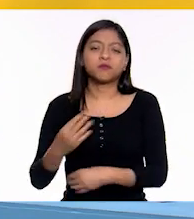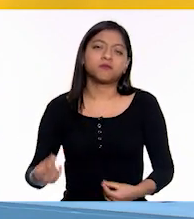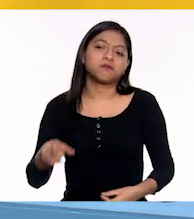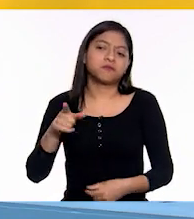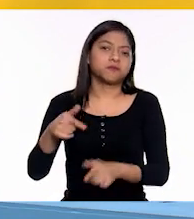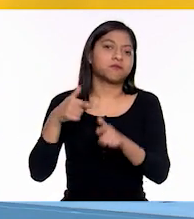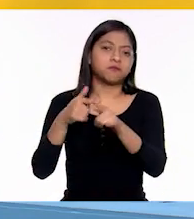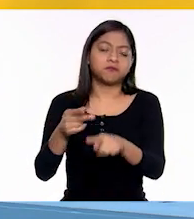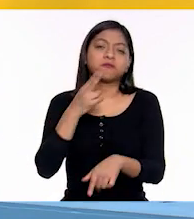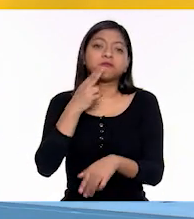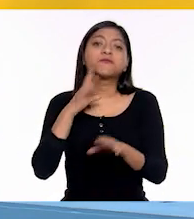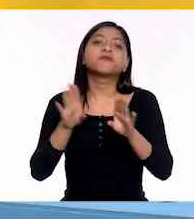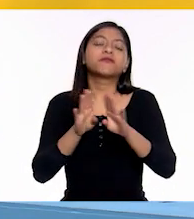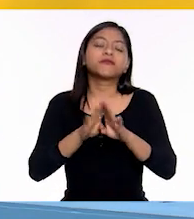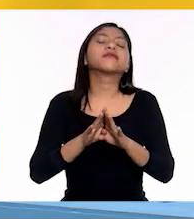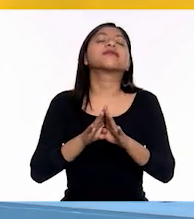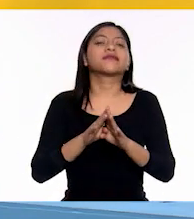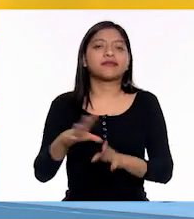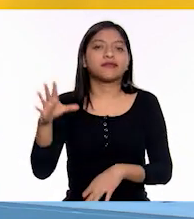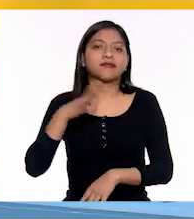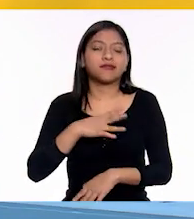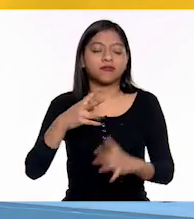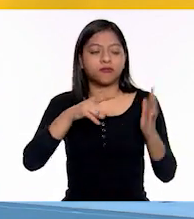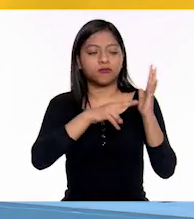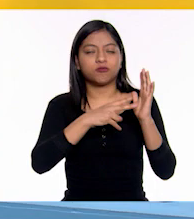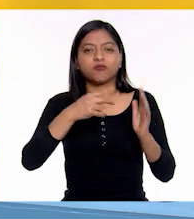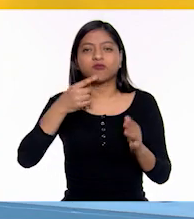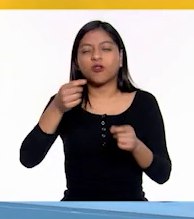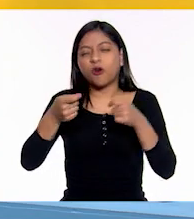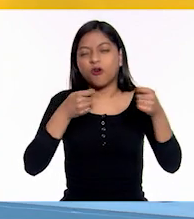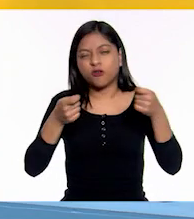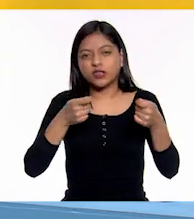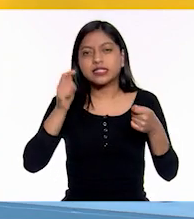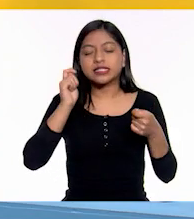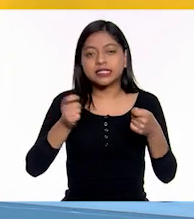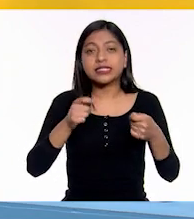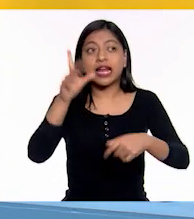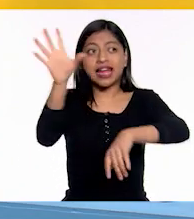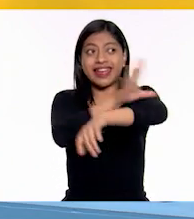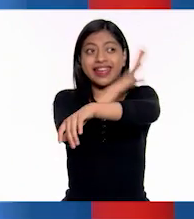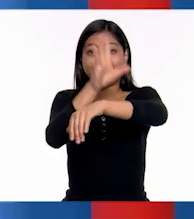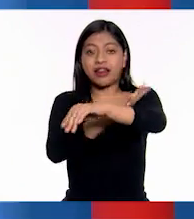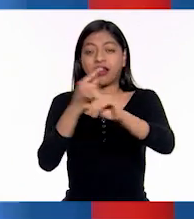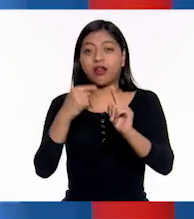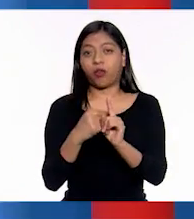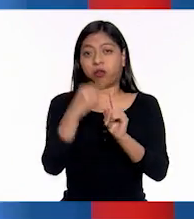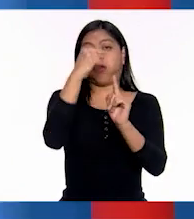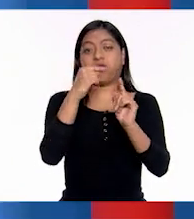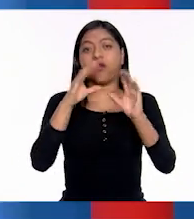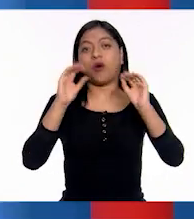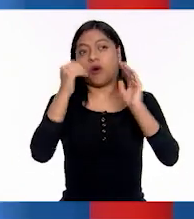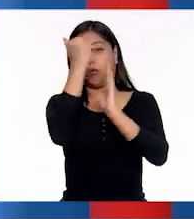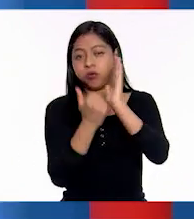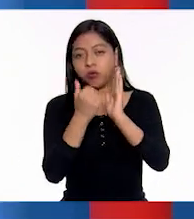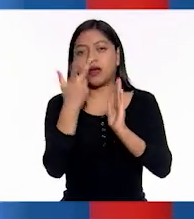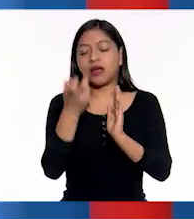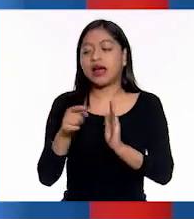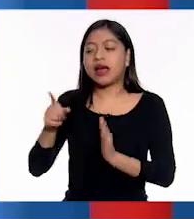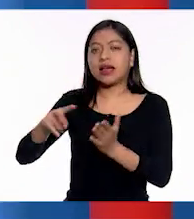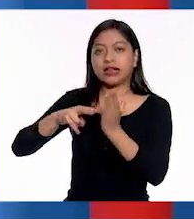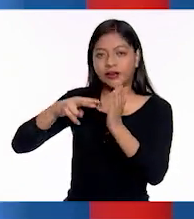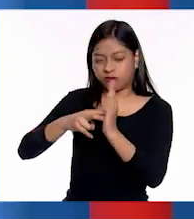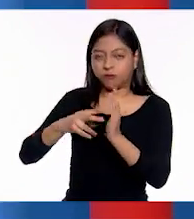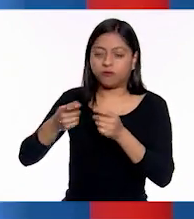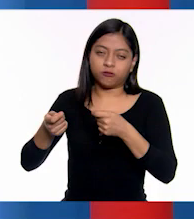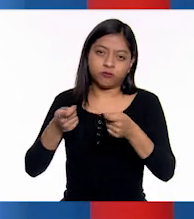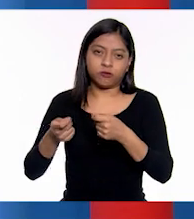Y para eso, hay reguladores de voltaje que estabilizan los cambios en la corriente eléctrica. También tenemos que considerar que la